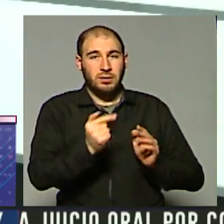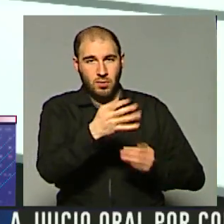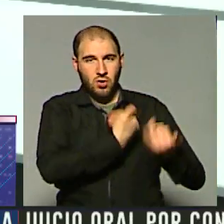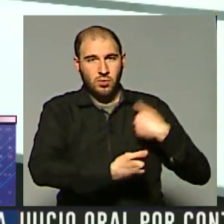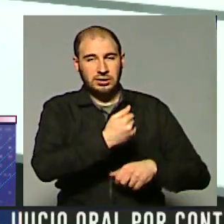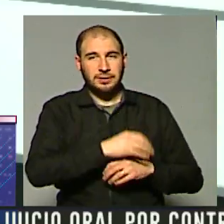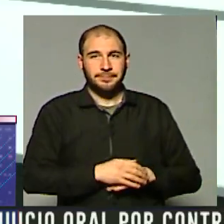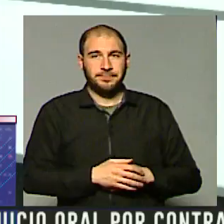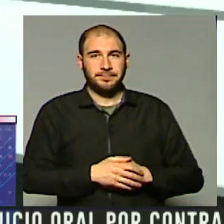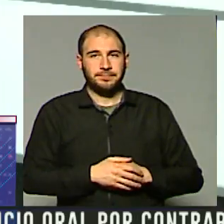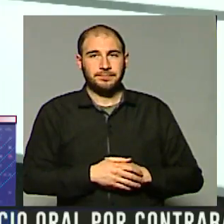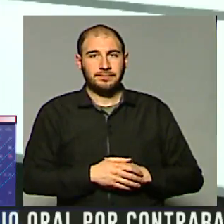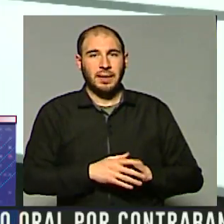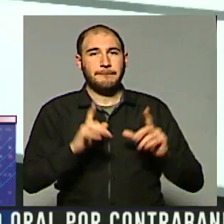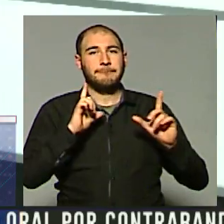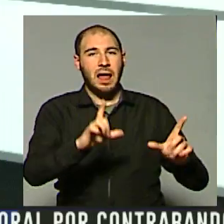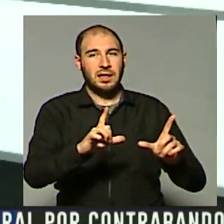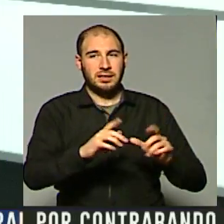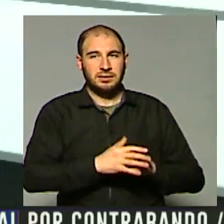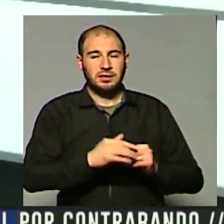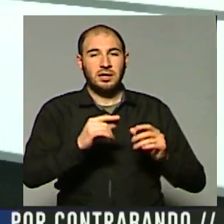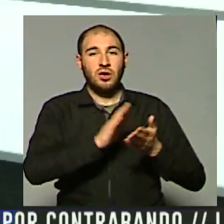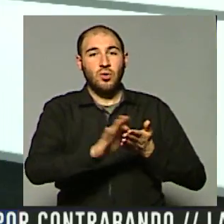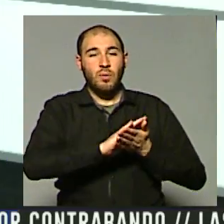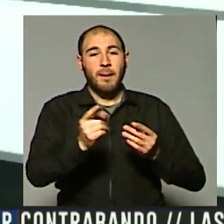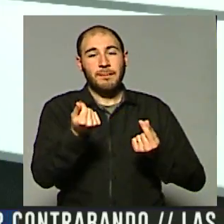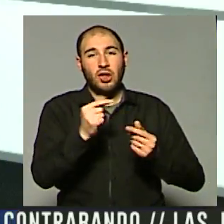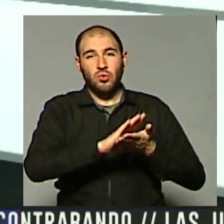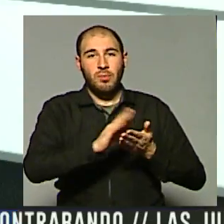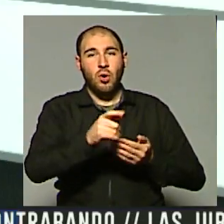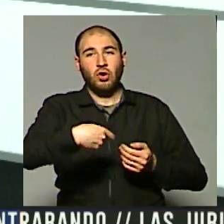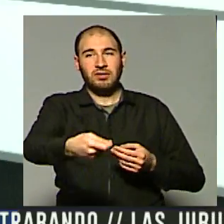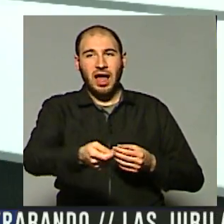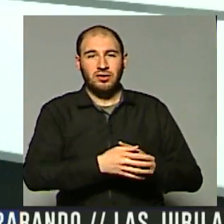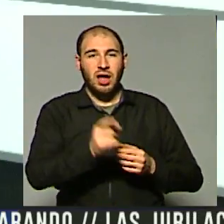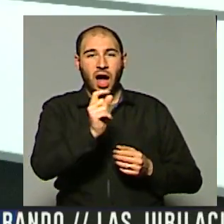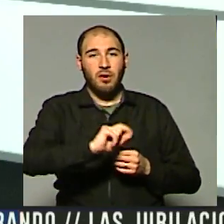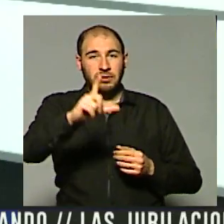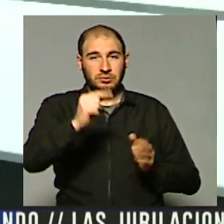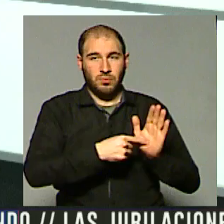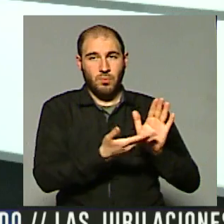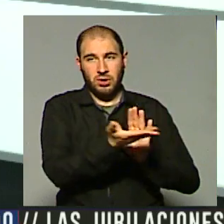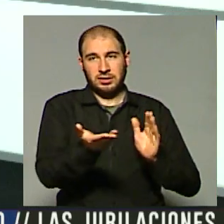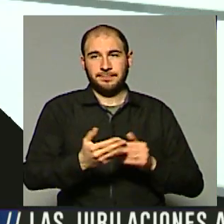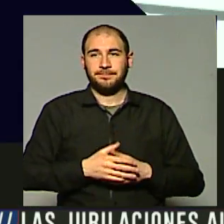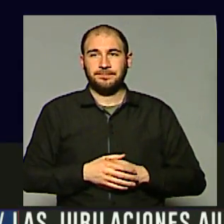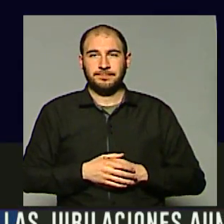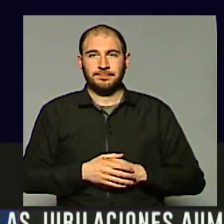ir contando un poco, las placas con los nuevos montos para los jubilados y el incremento lo vamos a compartir con